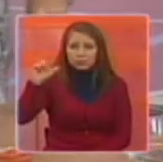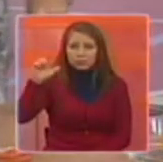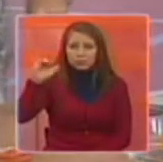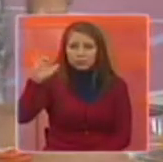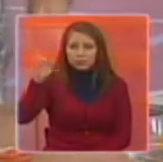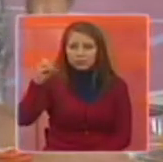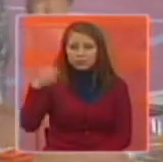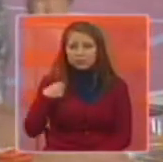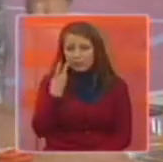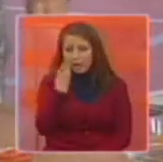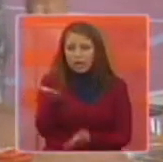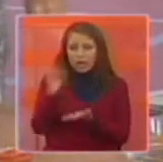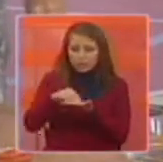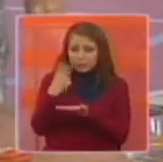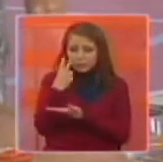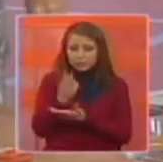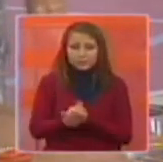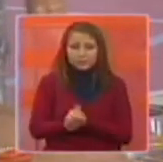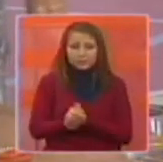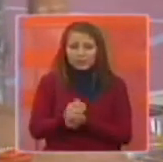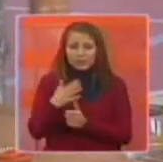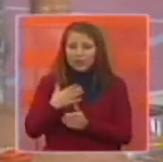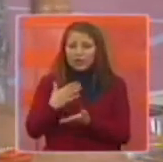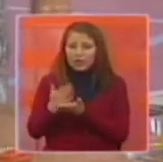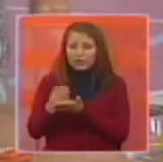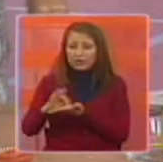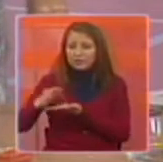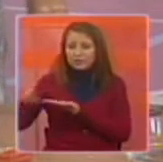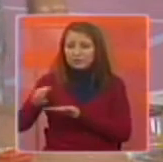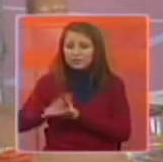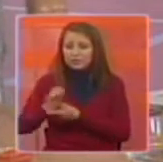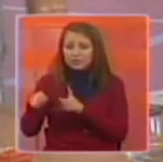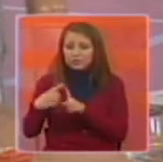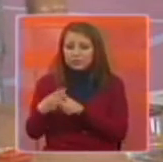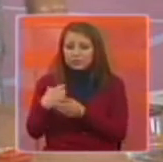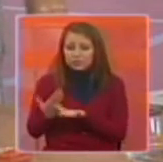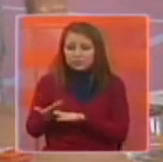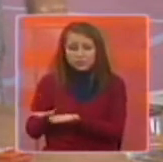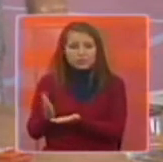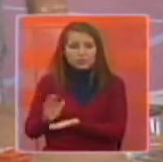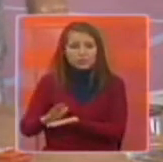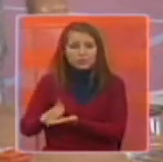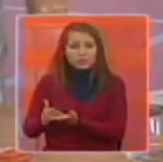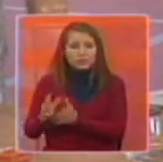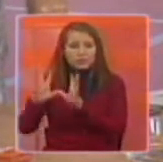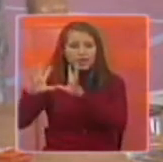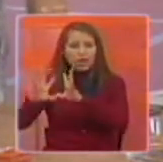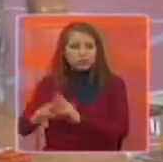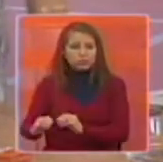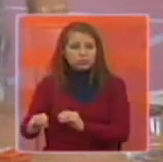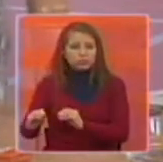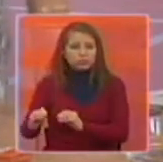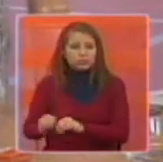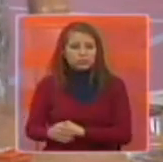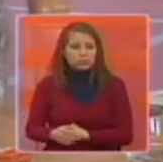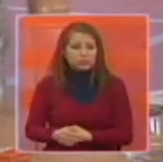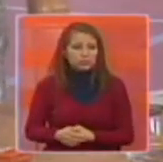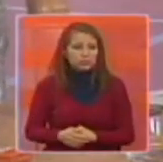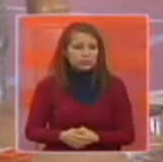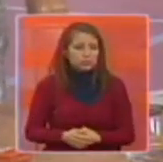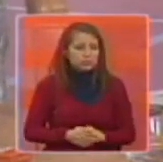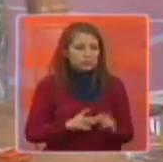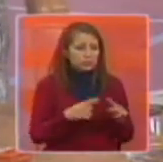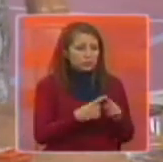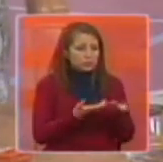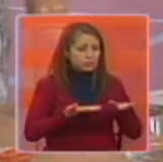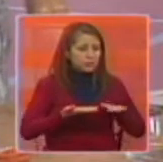los quimbolitos. ¿Sí ya, sabes? Porque o sea, yo los hago, pero el rato que los cocino se bajan. Ah, cuando